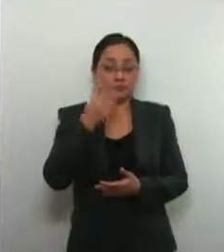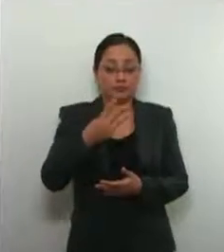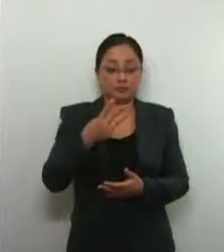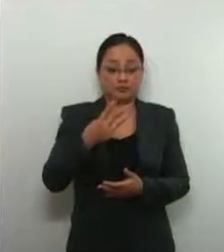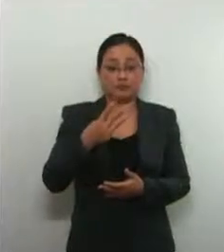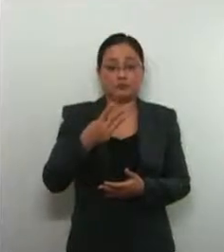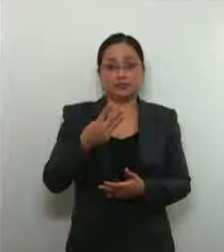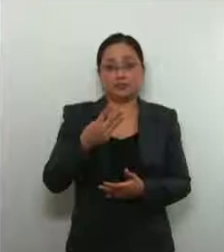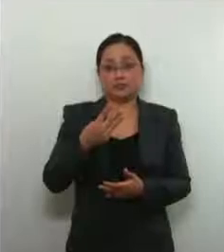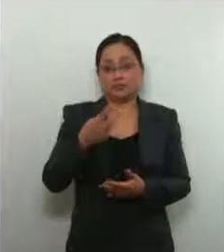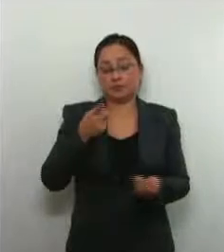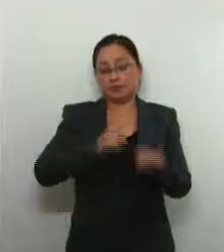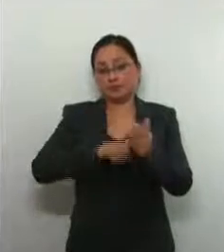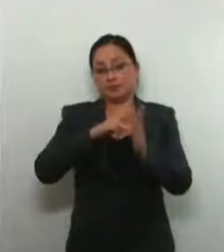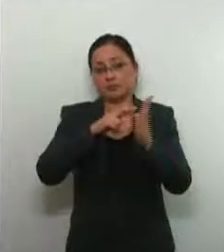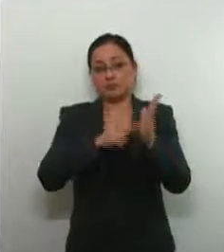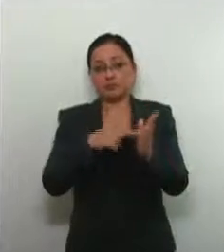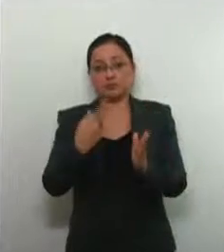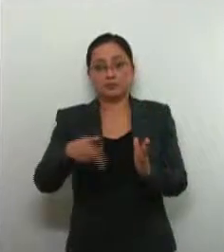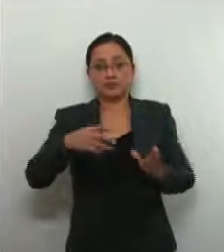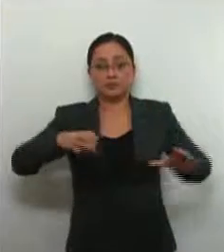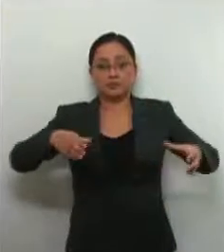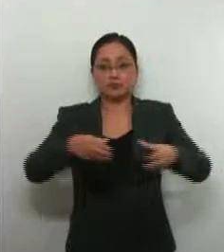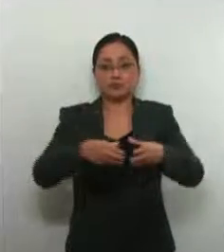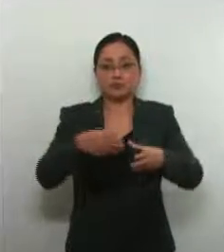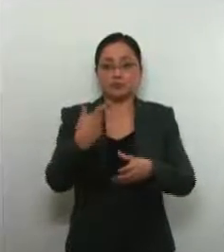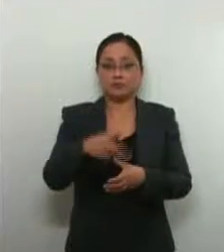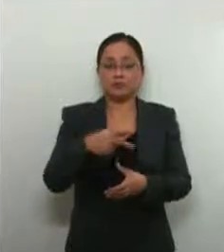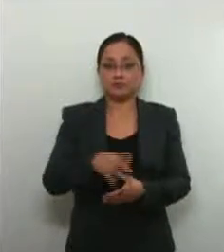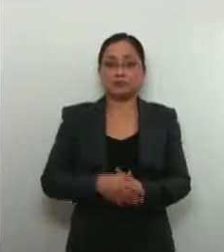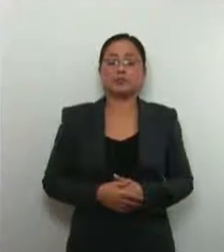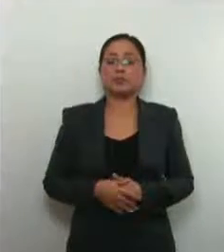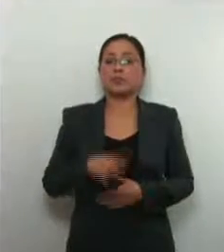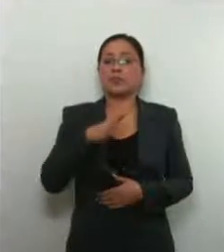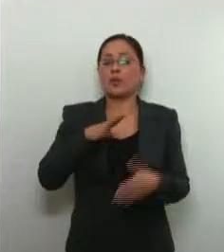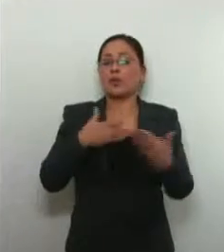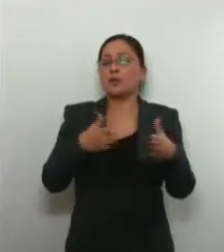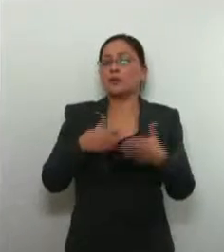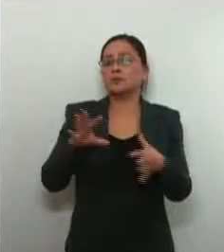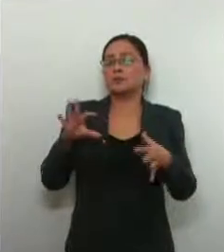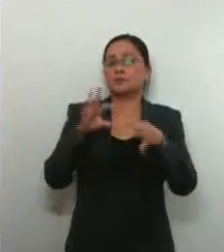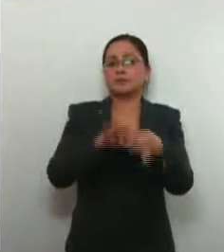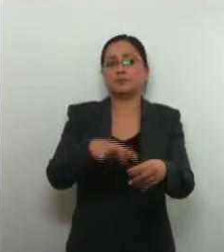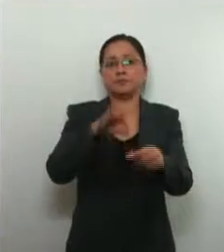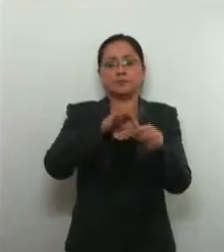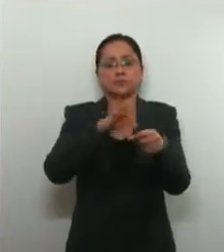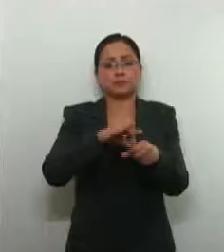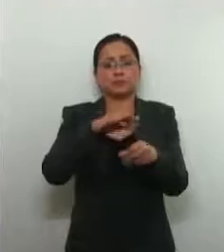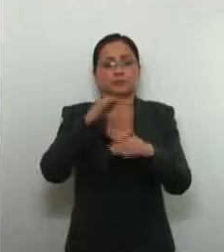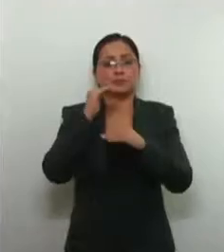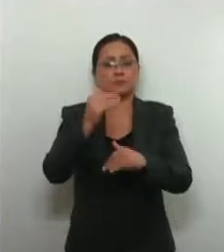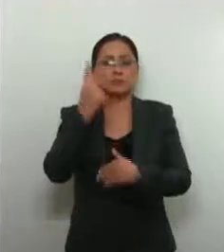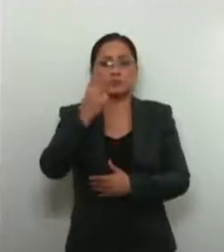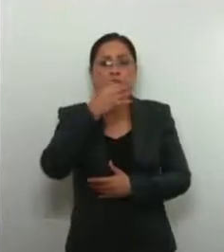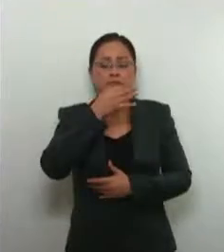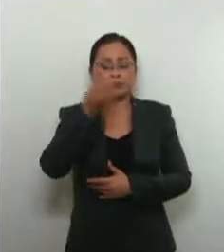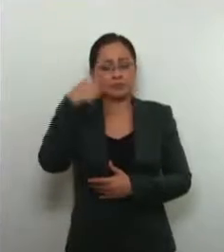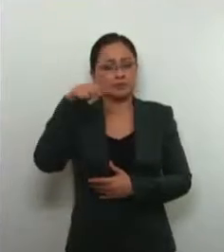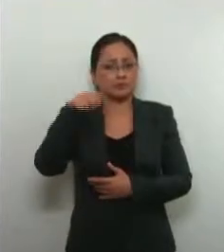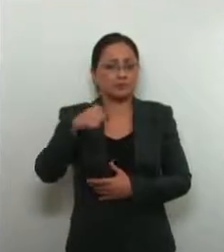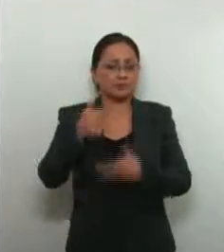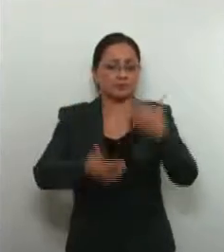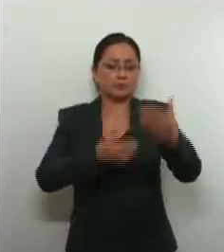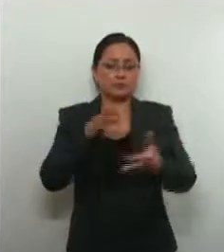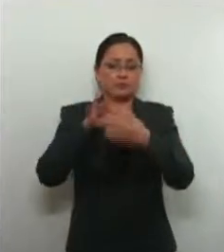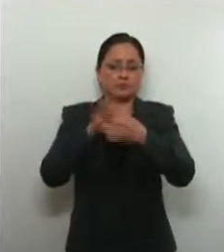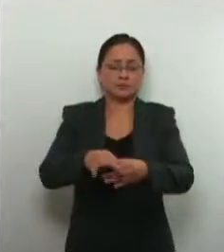3 del reglamento para el gobierno interior. Ábrase el sistema electrónico de votación por 2 minutos para